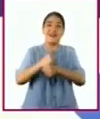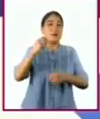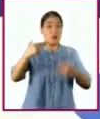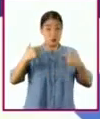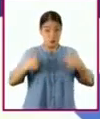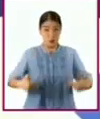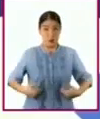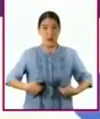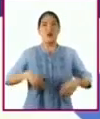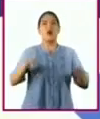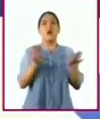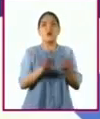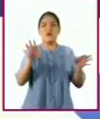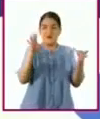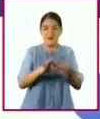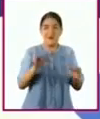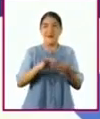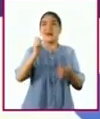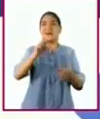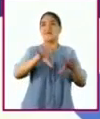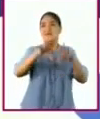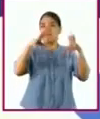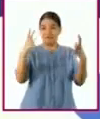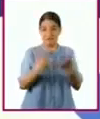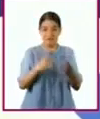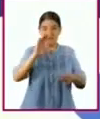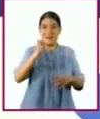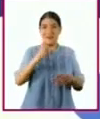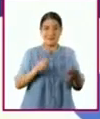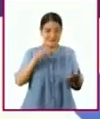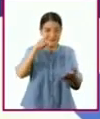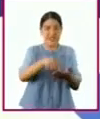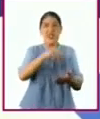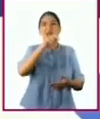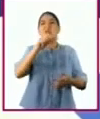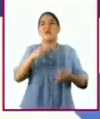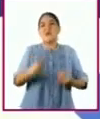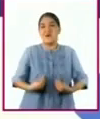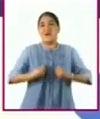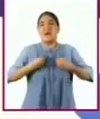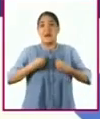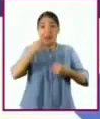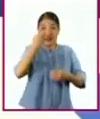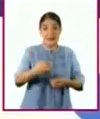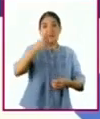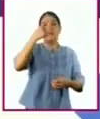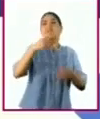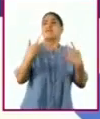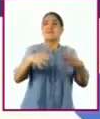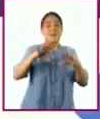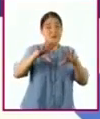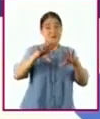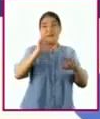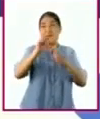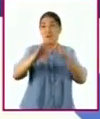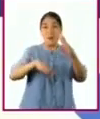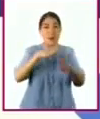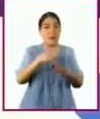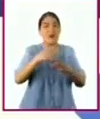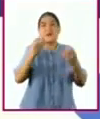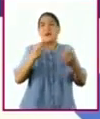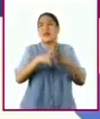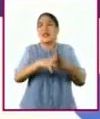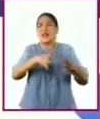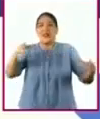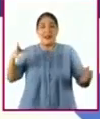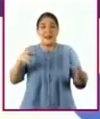hemos tratado de explicar el mundo en el que vivimos. Y este es tan grande que podemos perdernos en él. La curiosidad humana